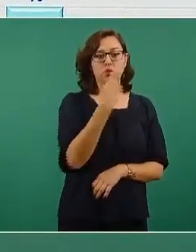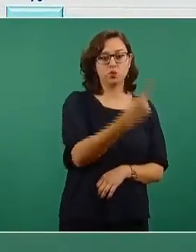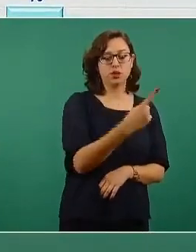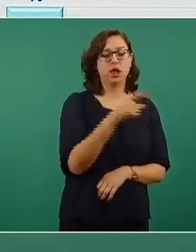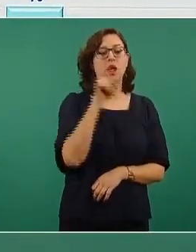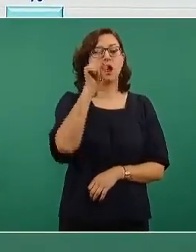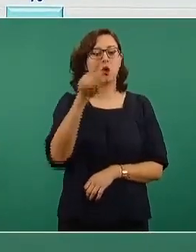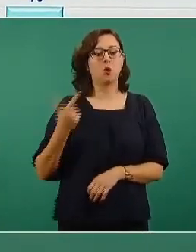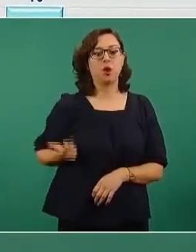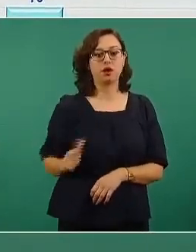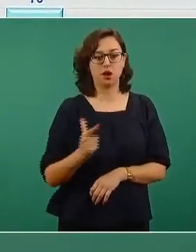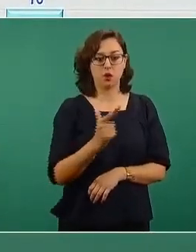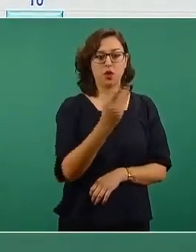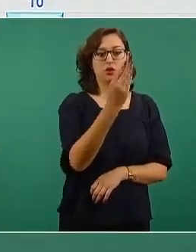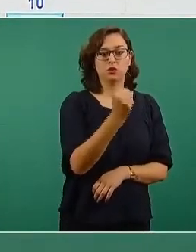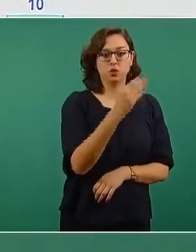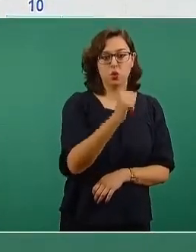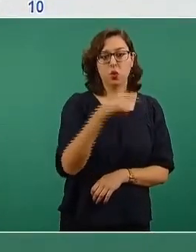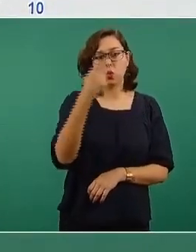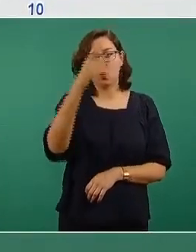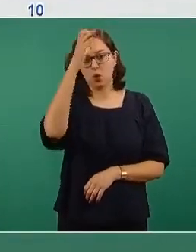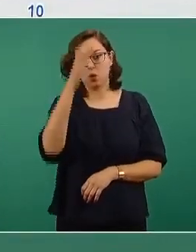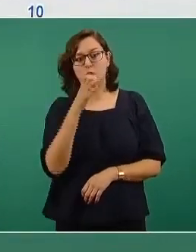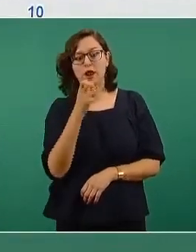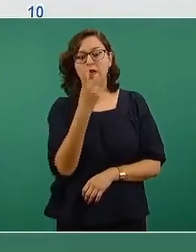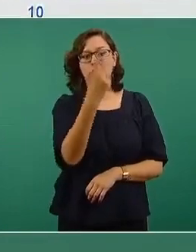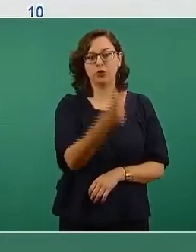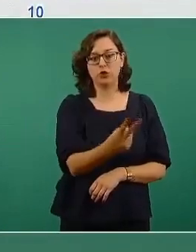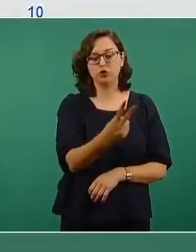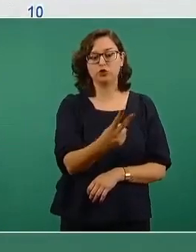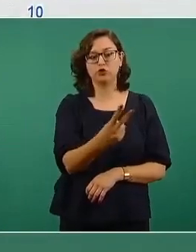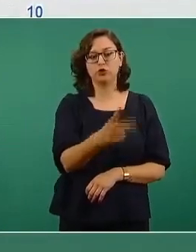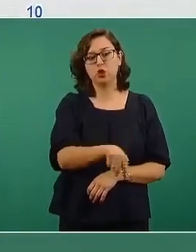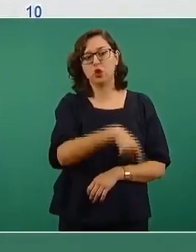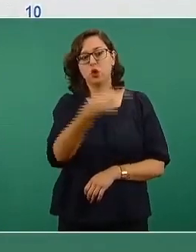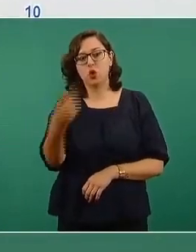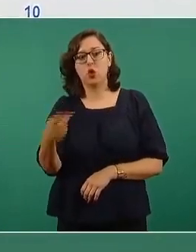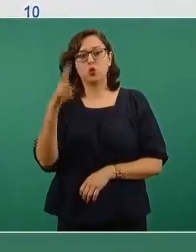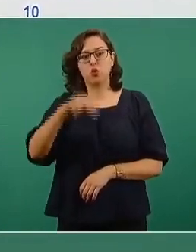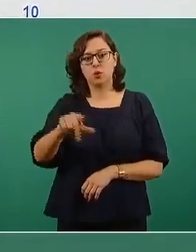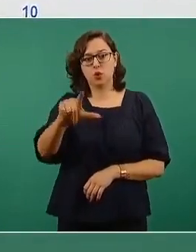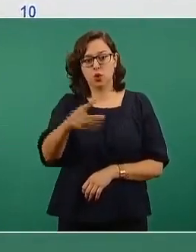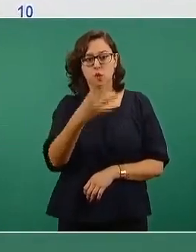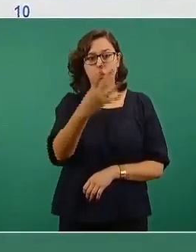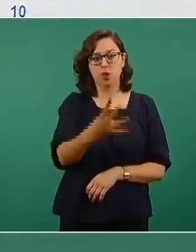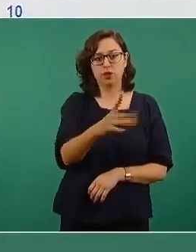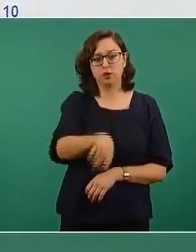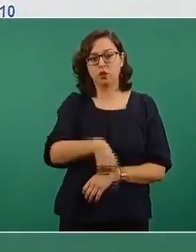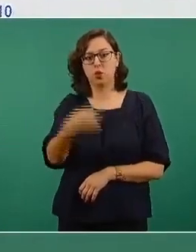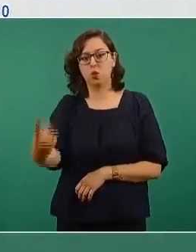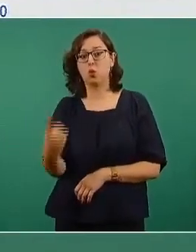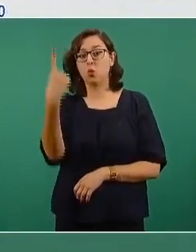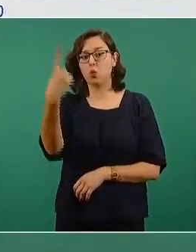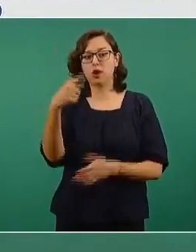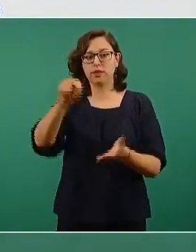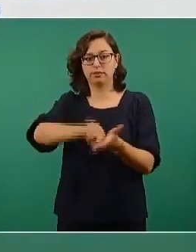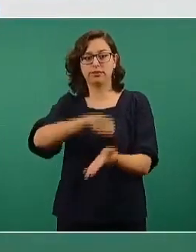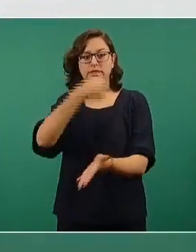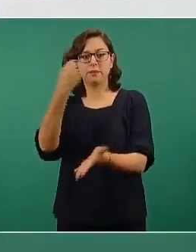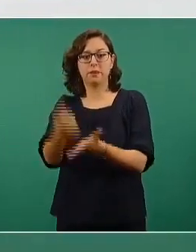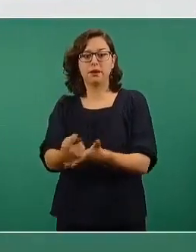Guanajuato, 2 en Coahuila, 4 en Nuevo León, 1 en Tamaulipas,